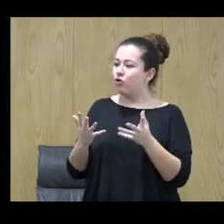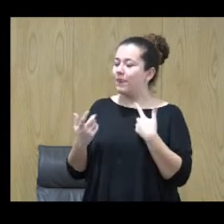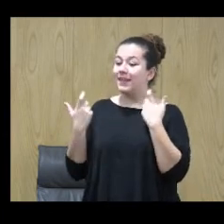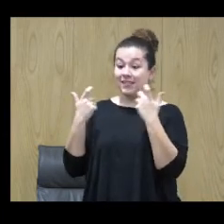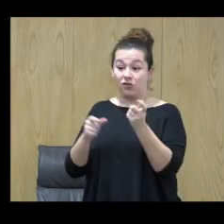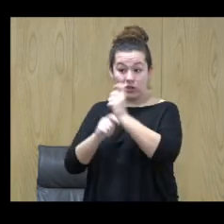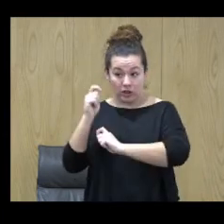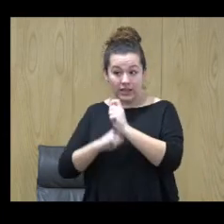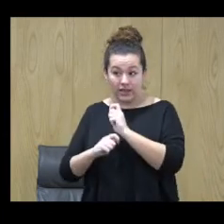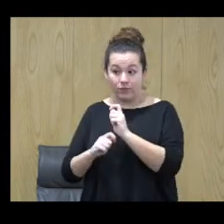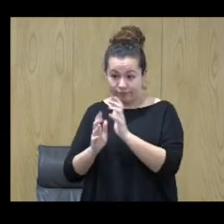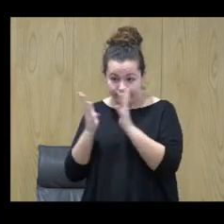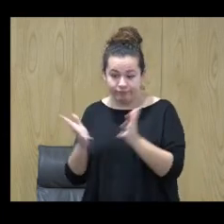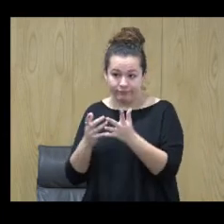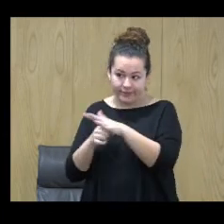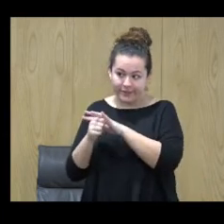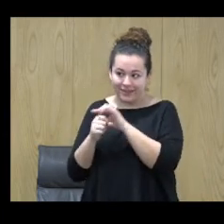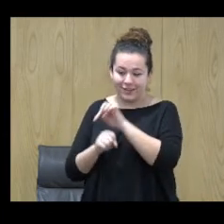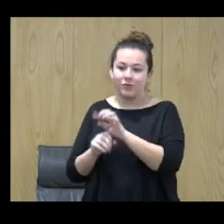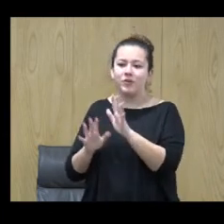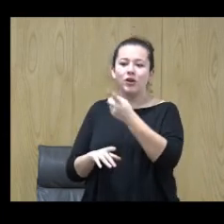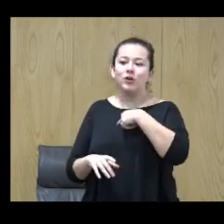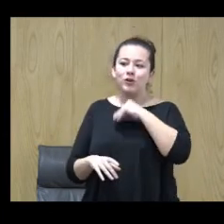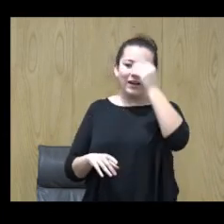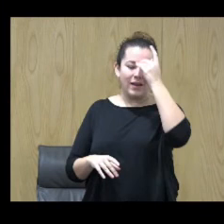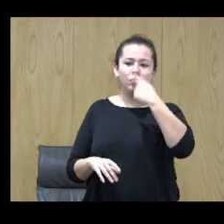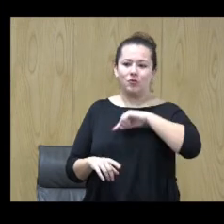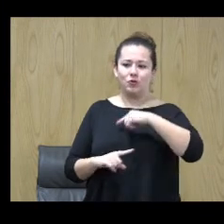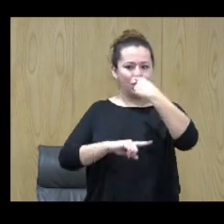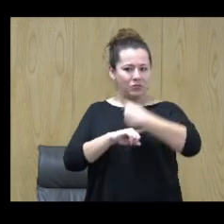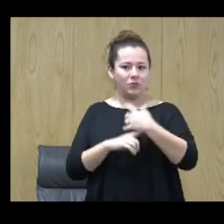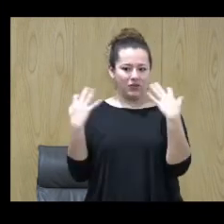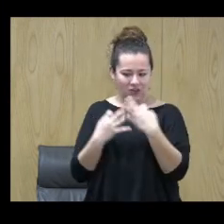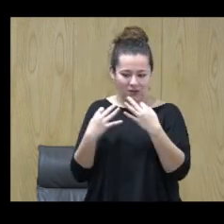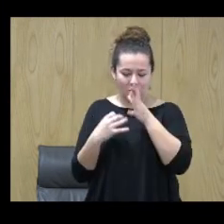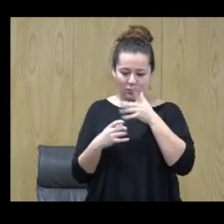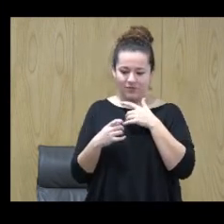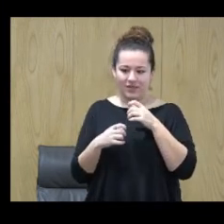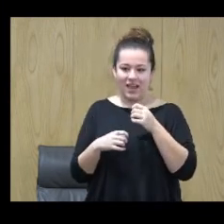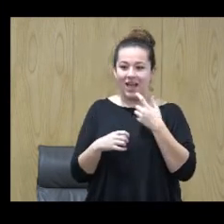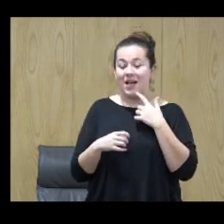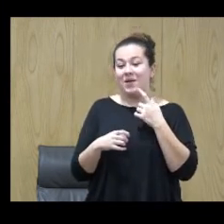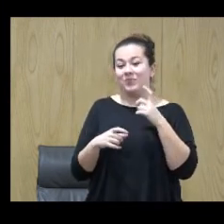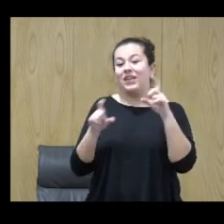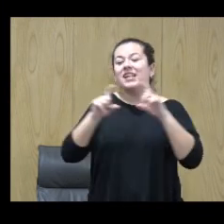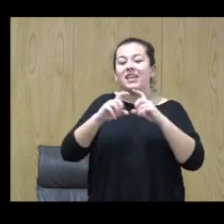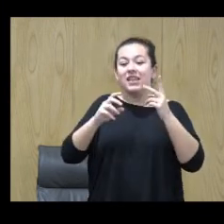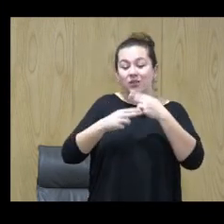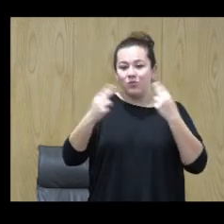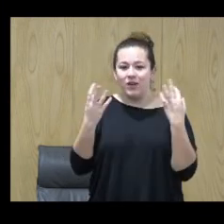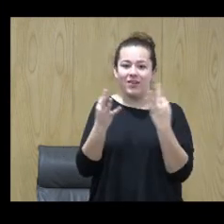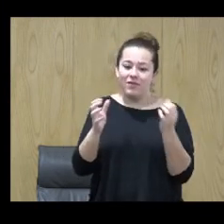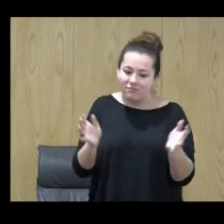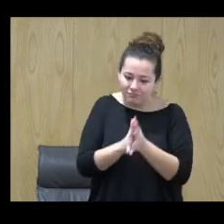sector asociativo en este campo, sí que creemos que es nuestro deber, como entidades públicas, impulsar la lectura fácil y, en